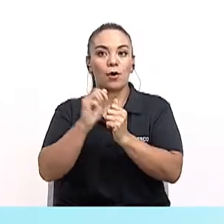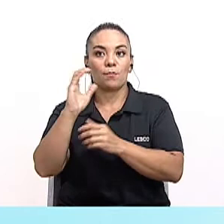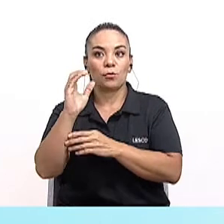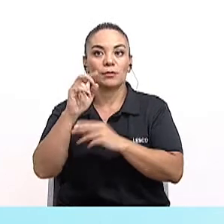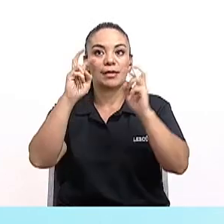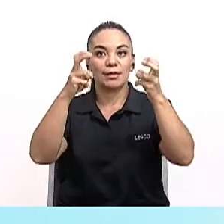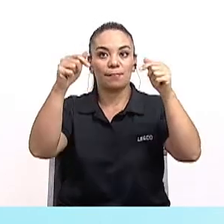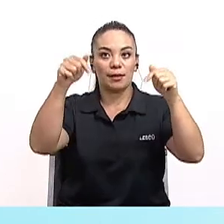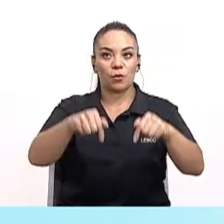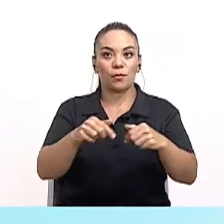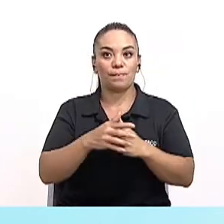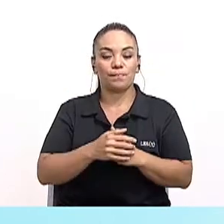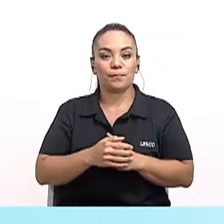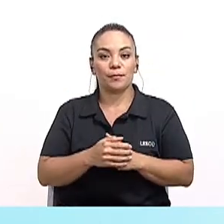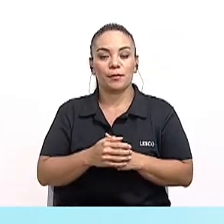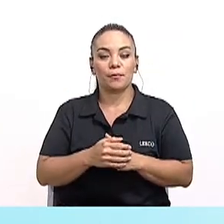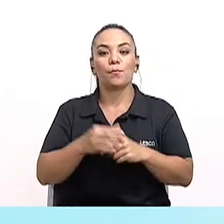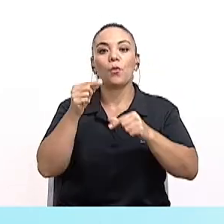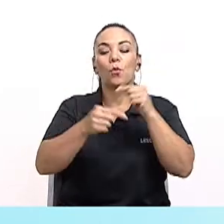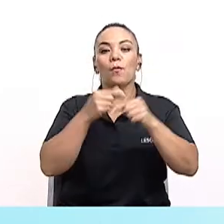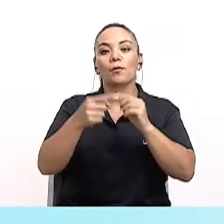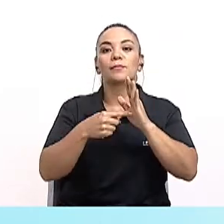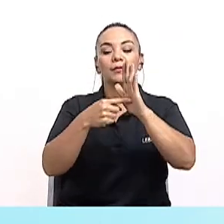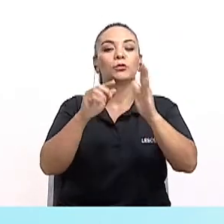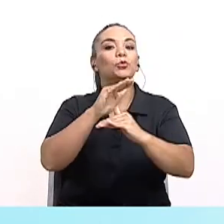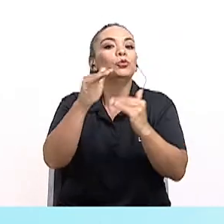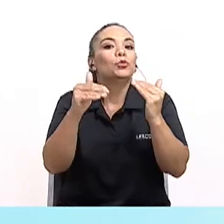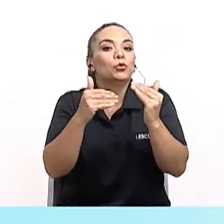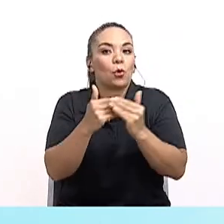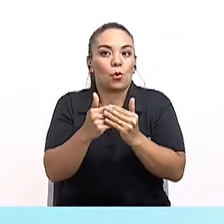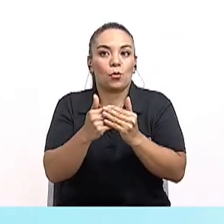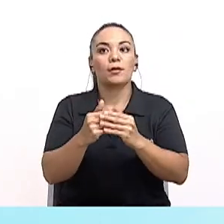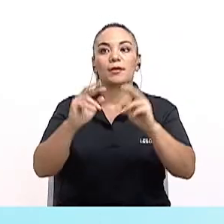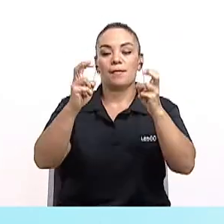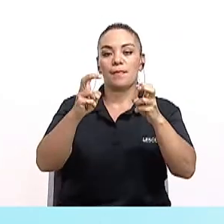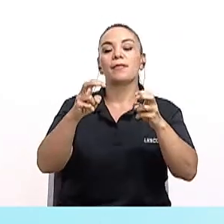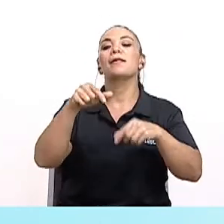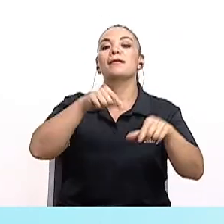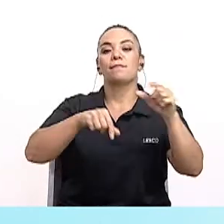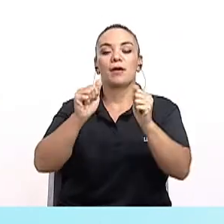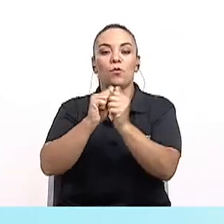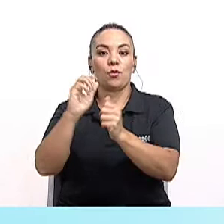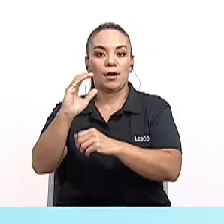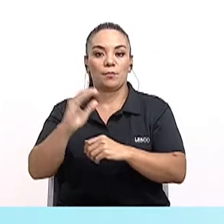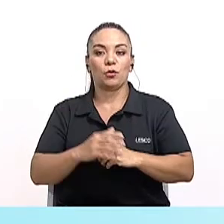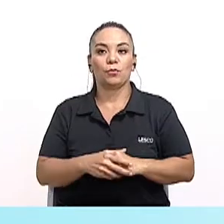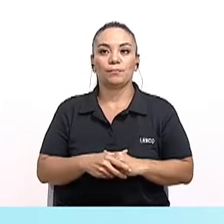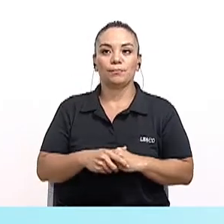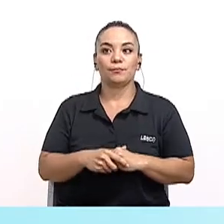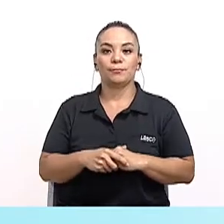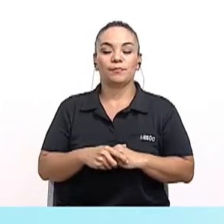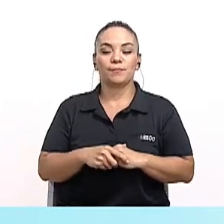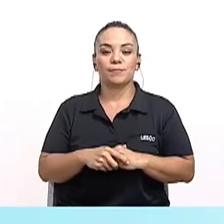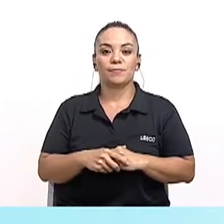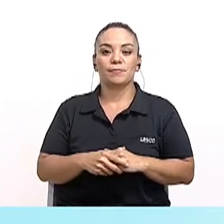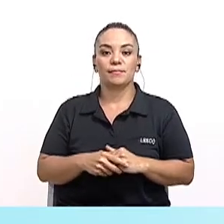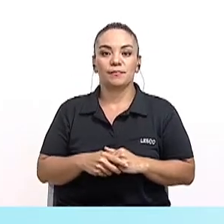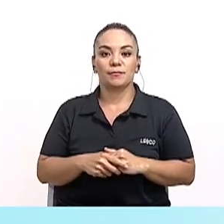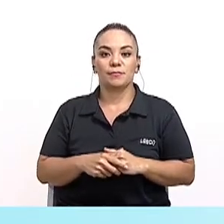vamos a ver hoy. Vamos a ir representando todo lo que podamos de química orgánica y vamos